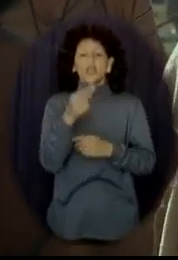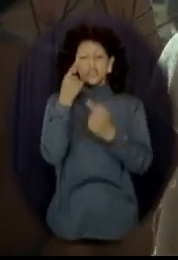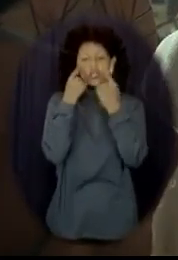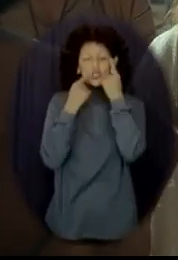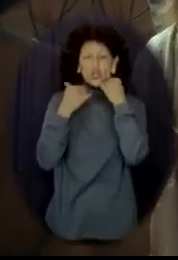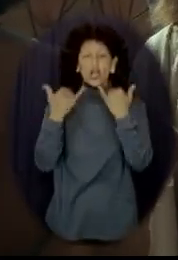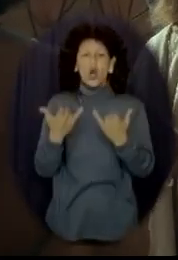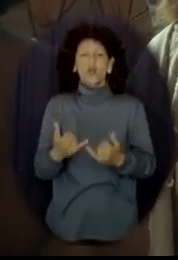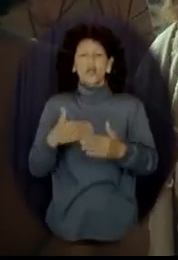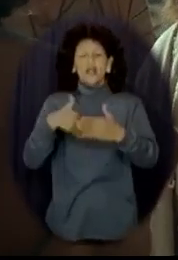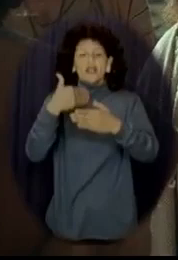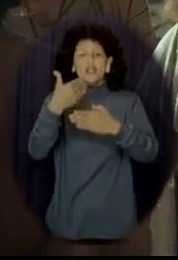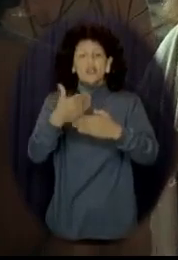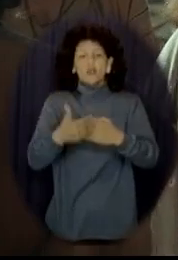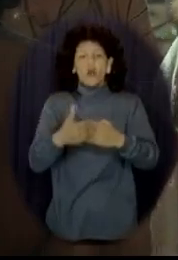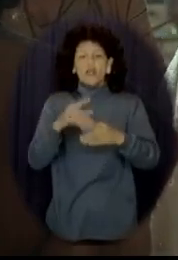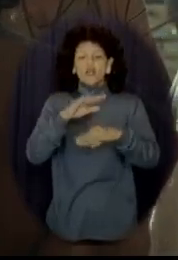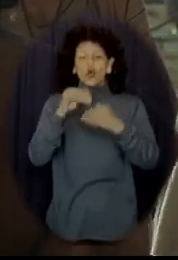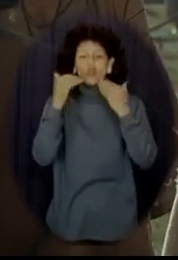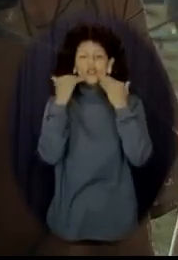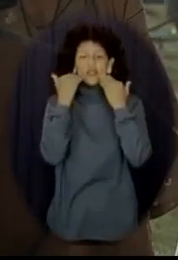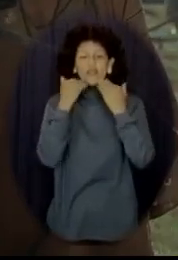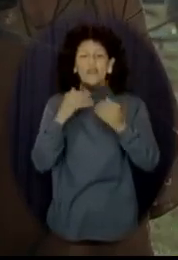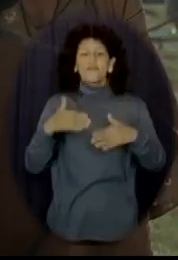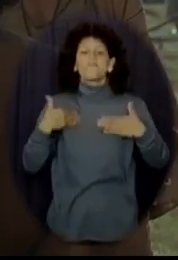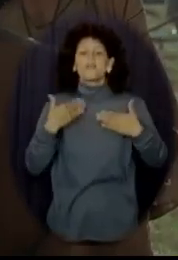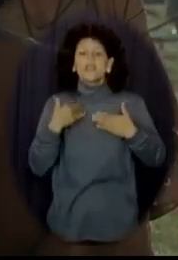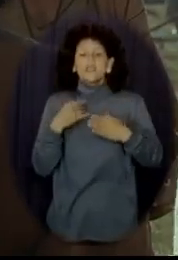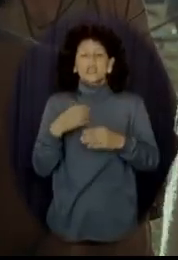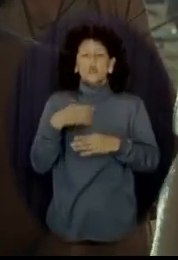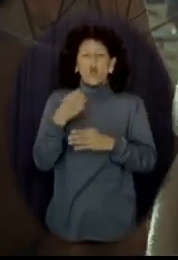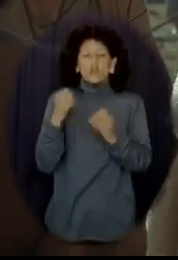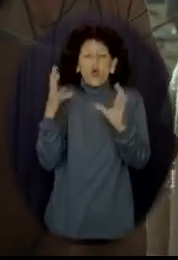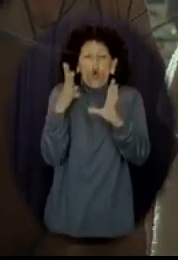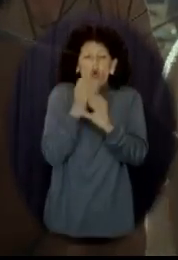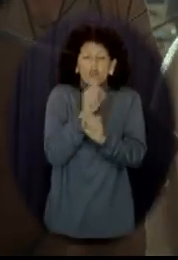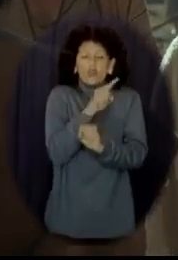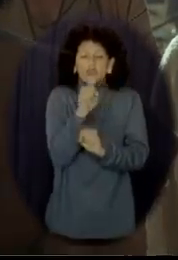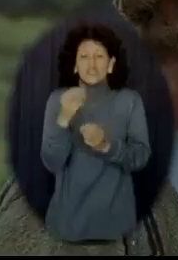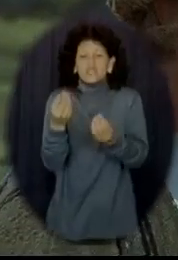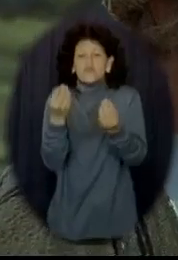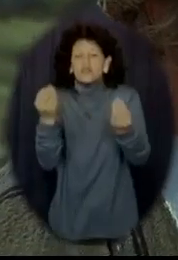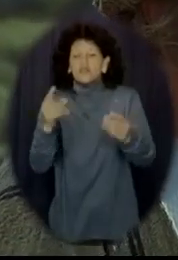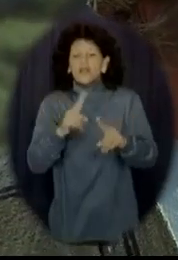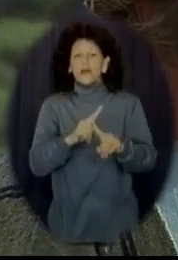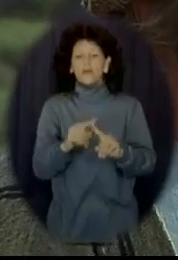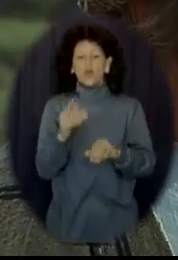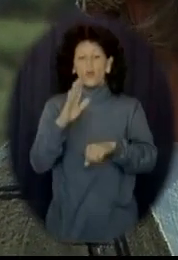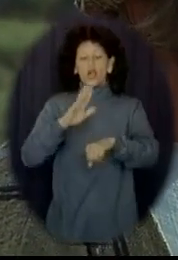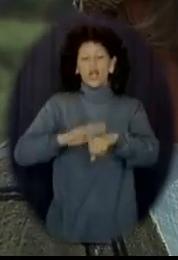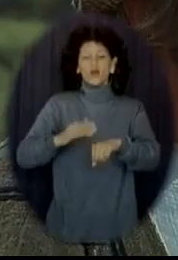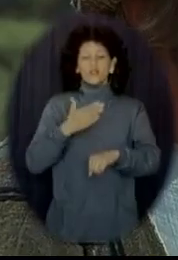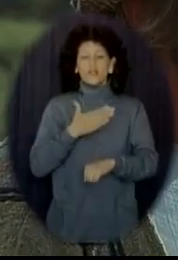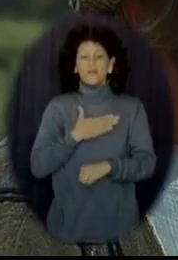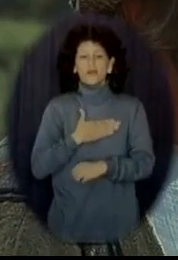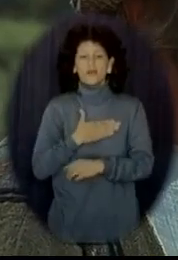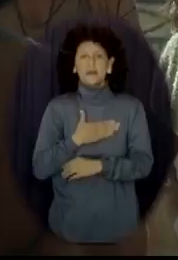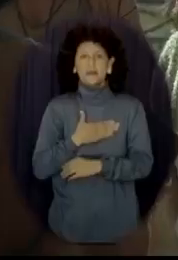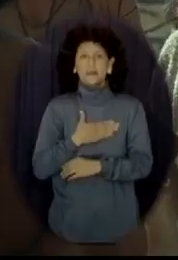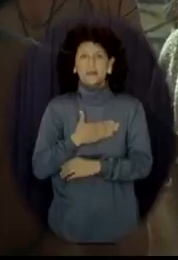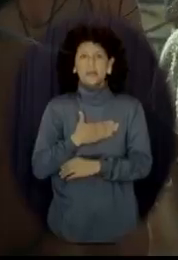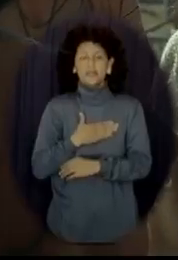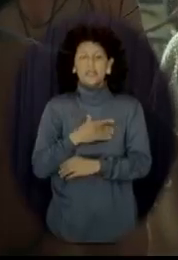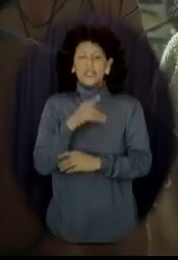lloran, porque después reirán. Dichosos cuando la gente los odie y los expulse, y los desprecie por causa del Hijo del